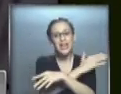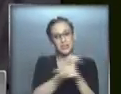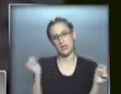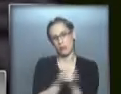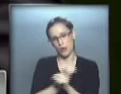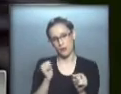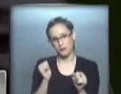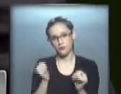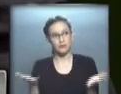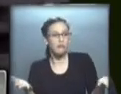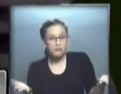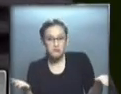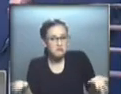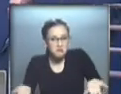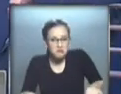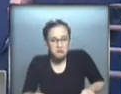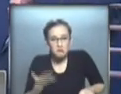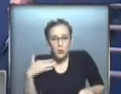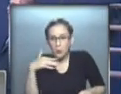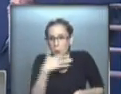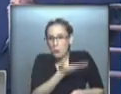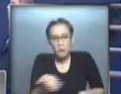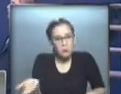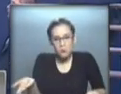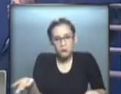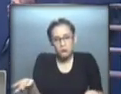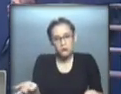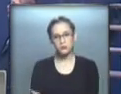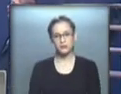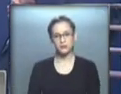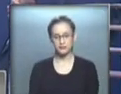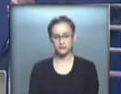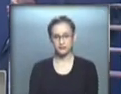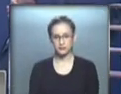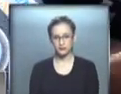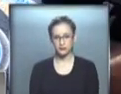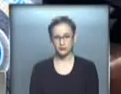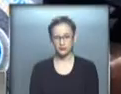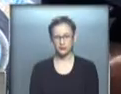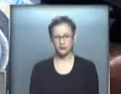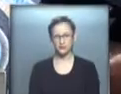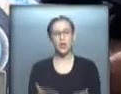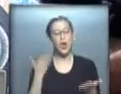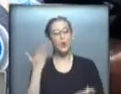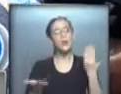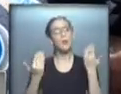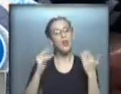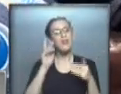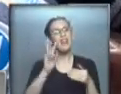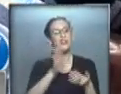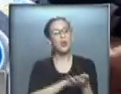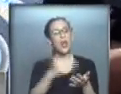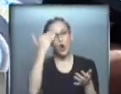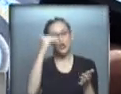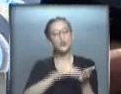la verdad martín es inexplicable la justicia puede revisar la posición de la ley está bien que así sea pero no